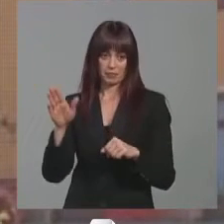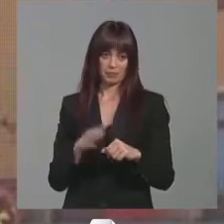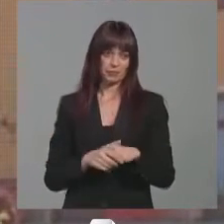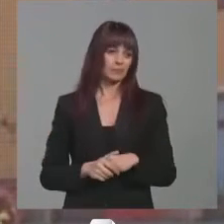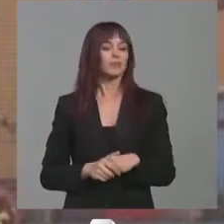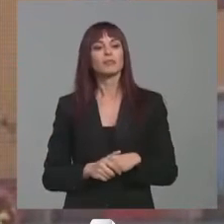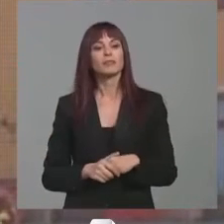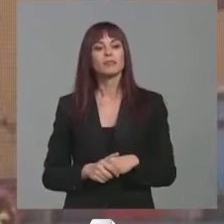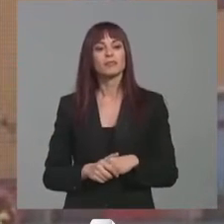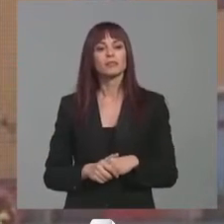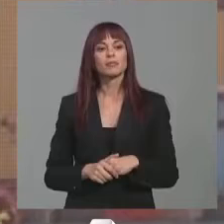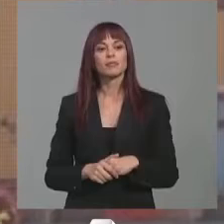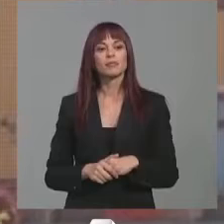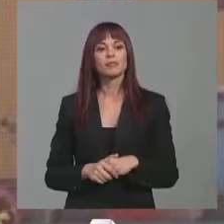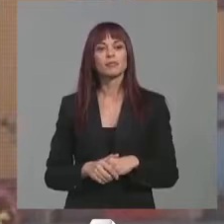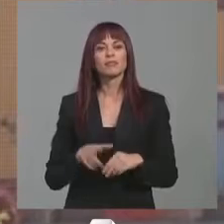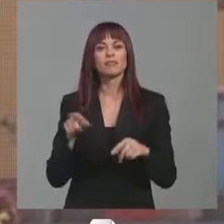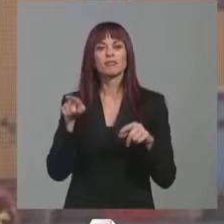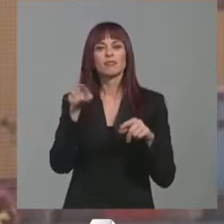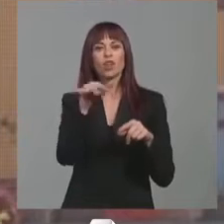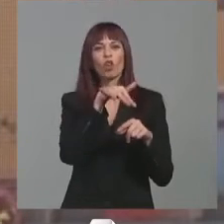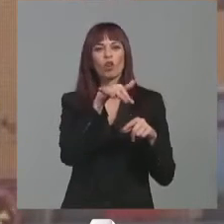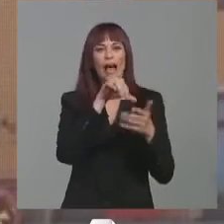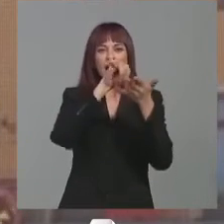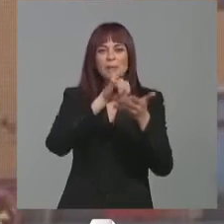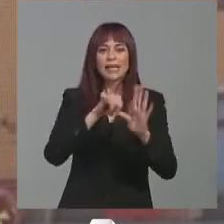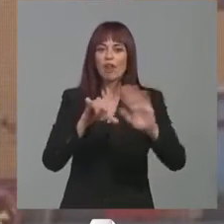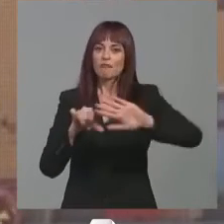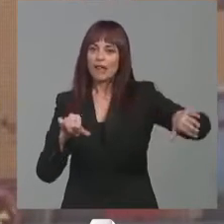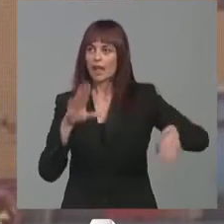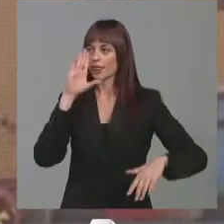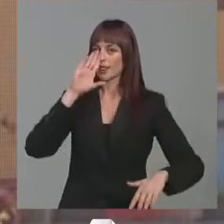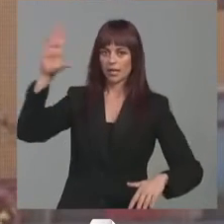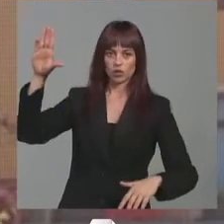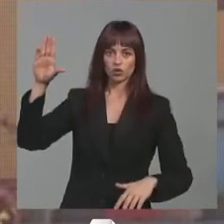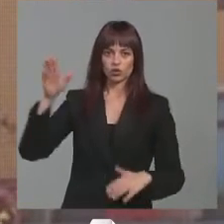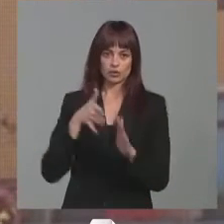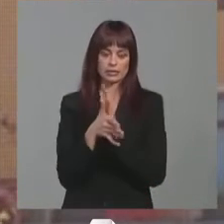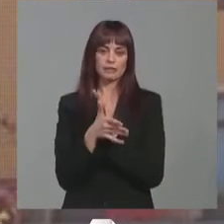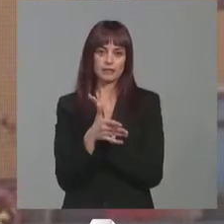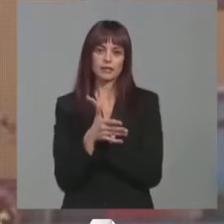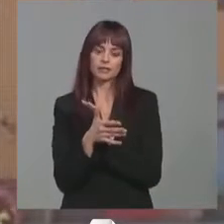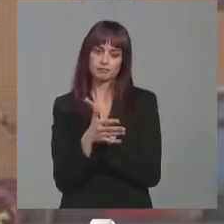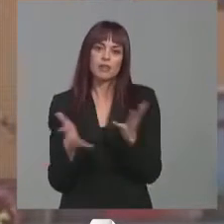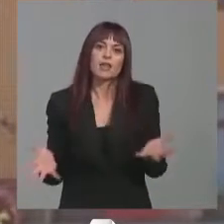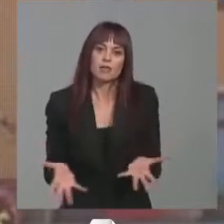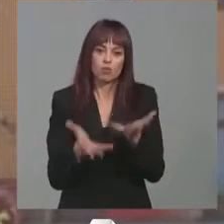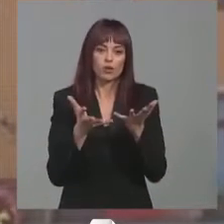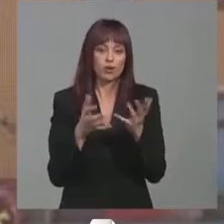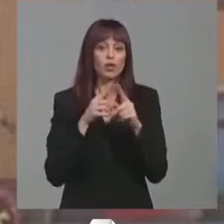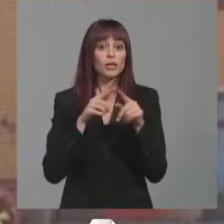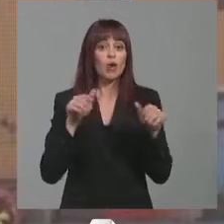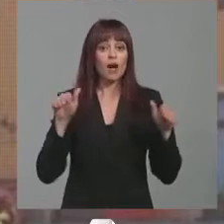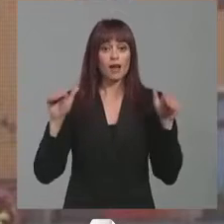eh entrar en ese nudo complicado de la capital Va a suponer un un empuje definitivo para que alcantarilla